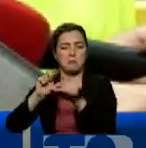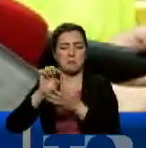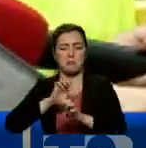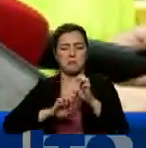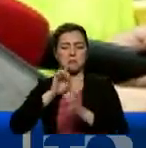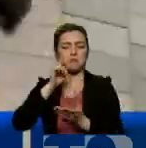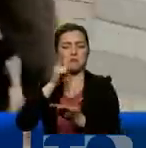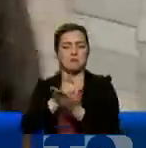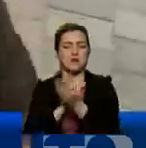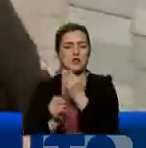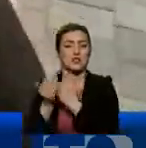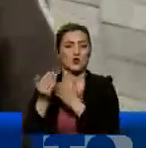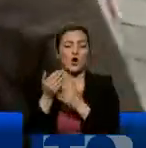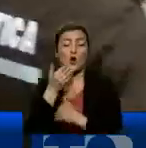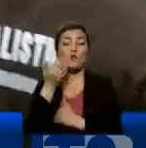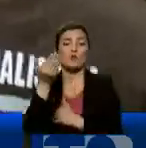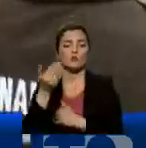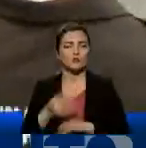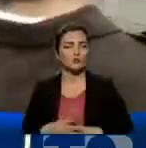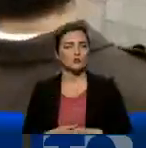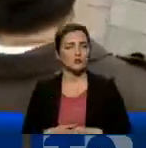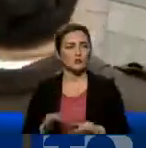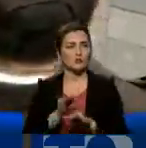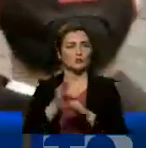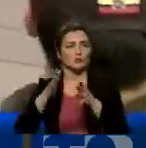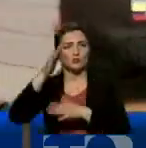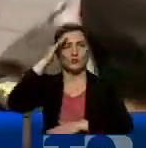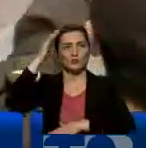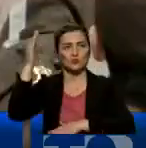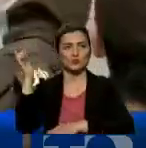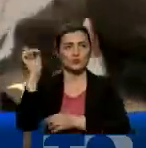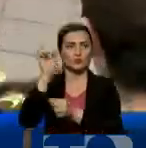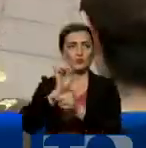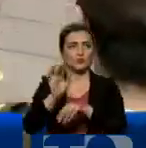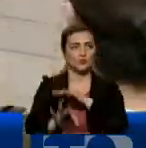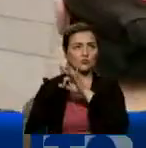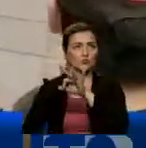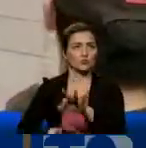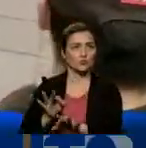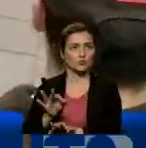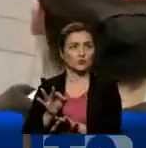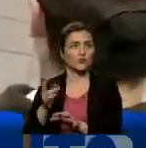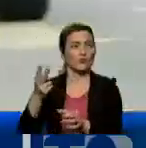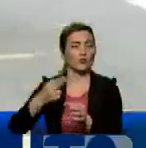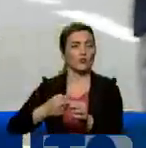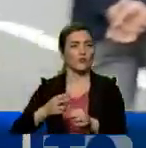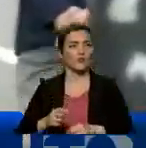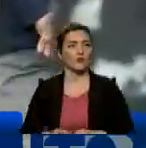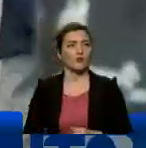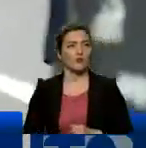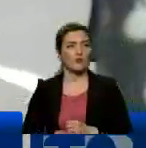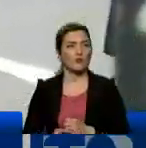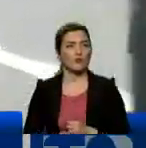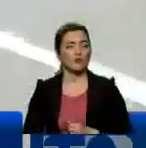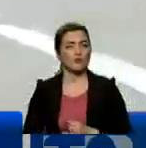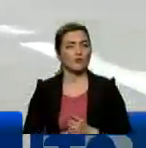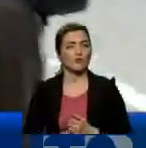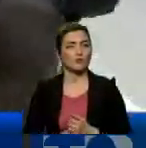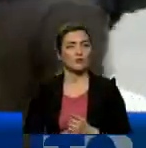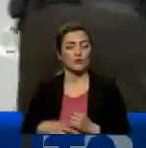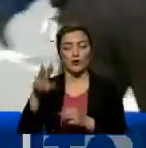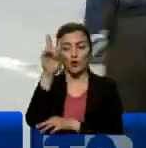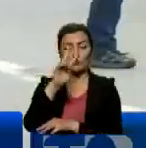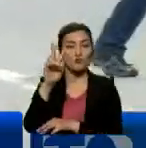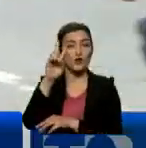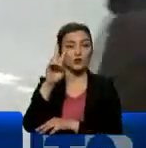establecer la verdad histórica. De inmediato, un funcionario de la Policía Nacional fue quien interpretó el papel del delincuente. El